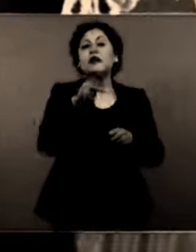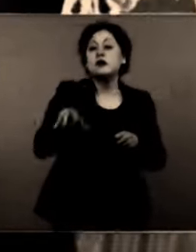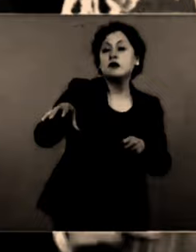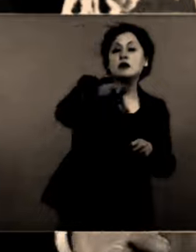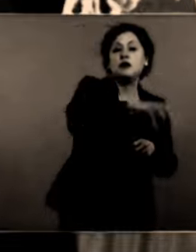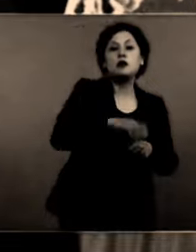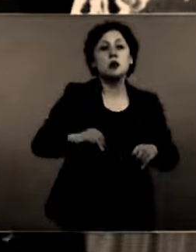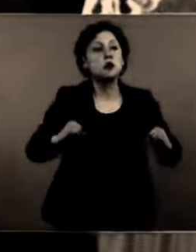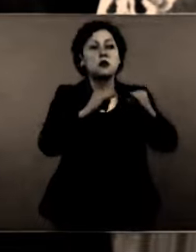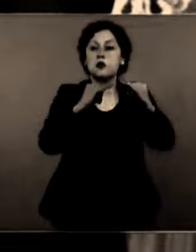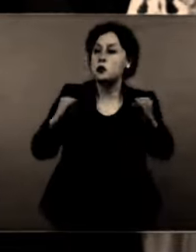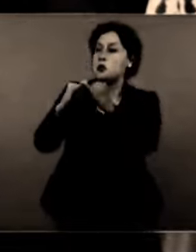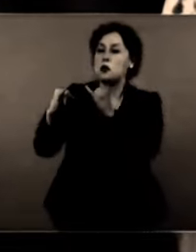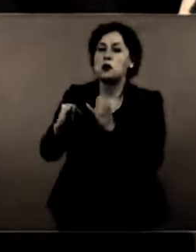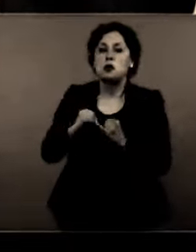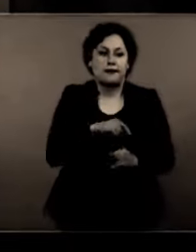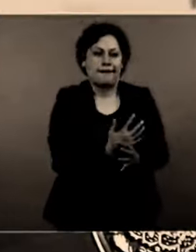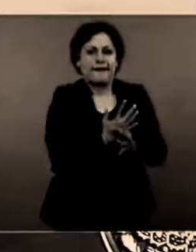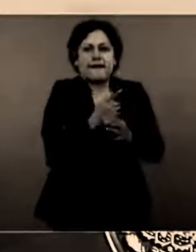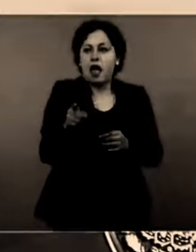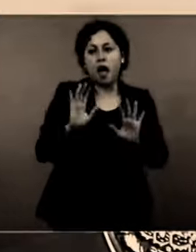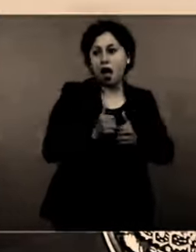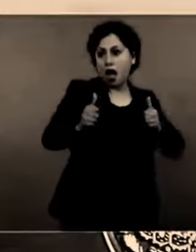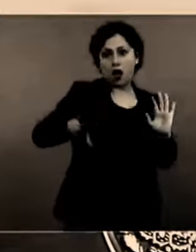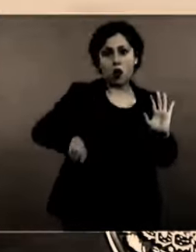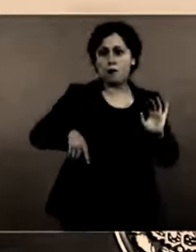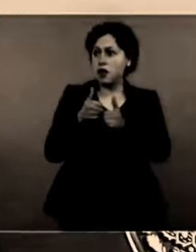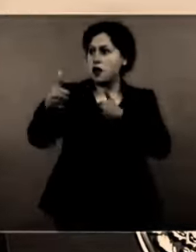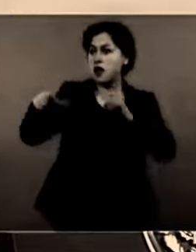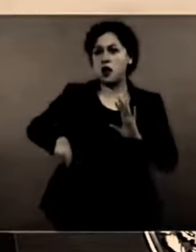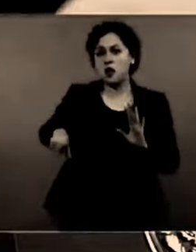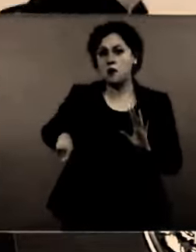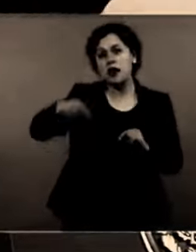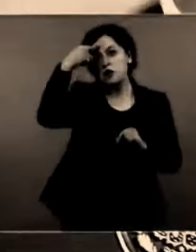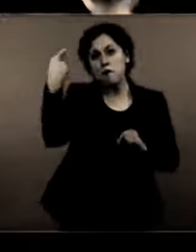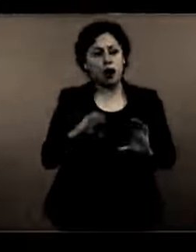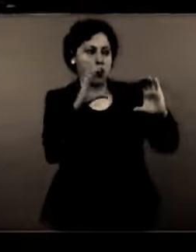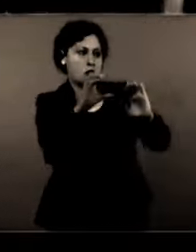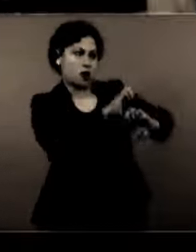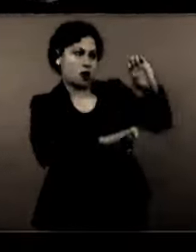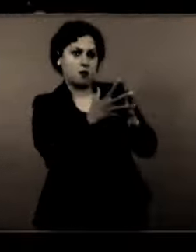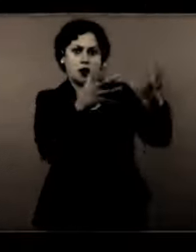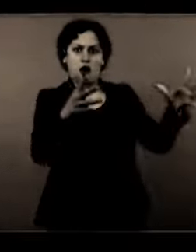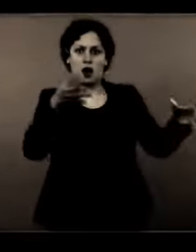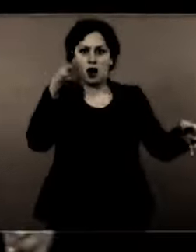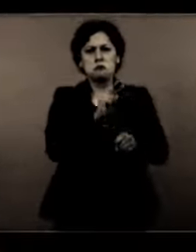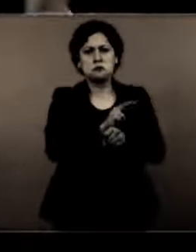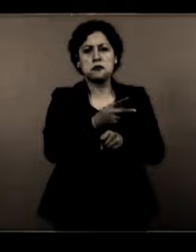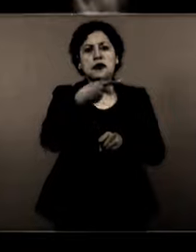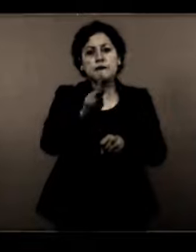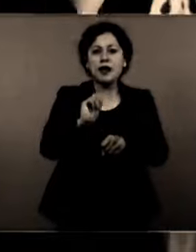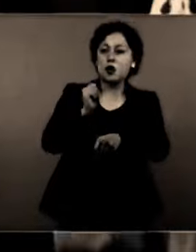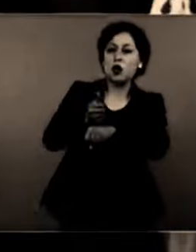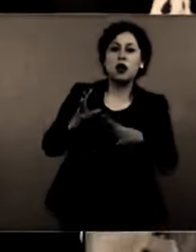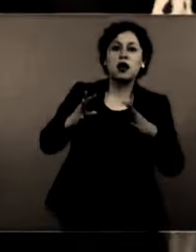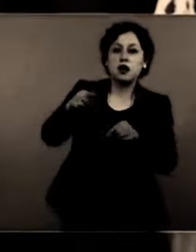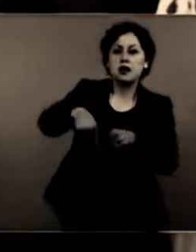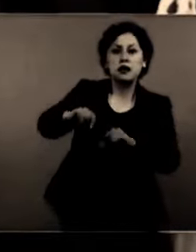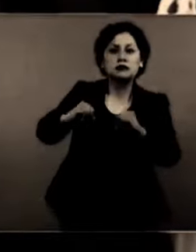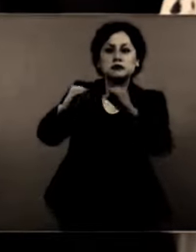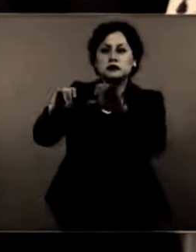autónomos para que no existan monopolios. Pero todos esos organismos los crearon con dedicatoria. Los monopolios que no